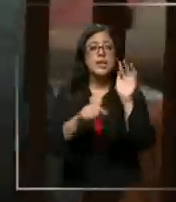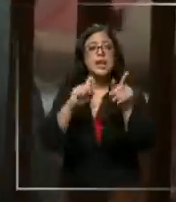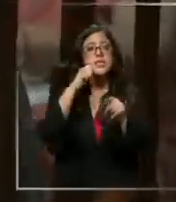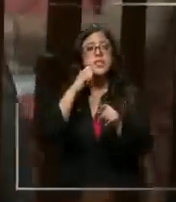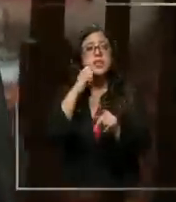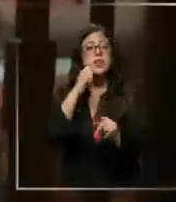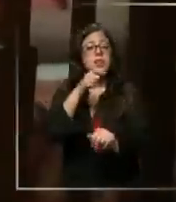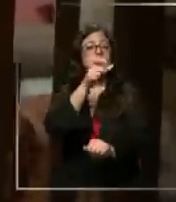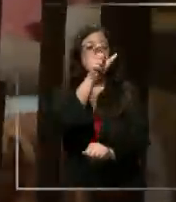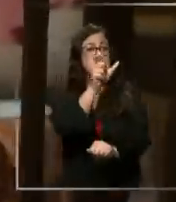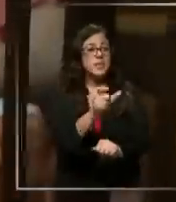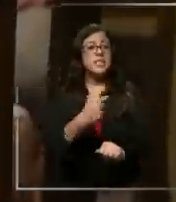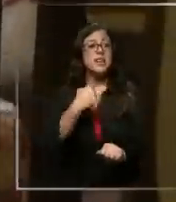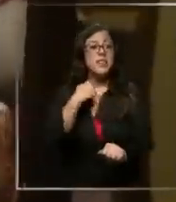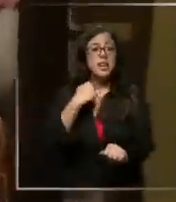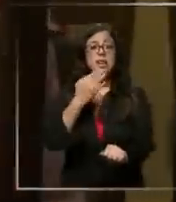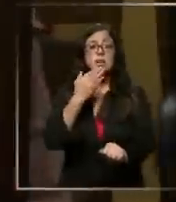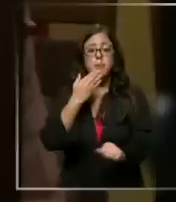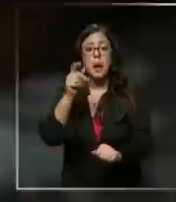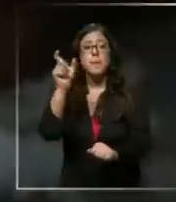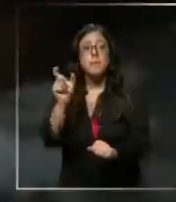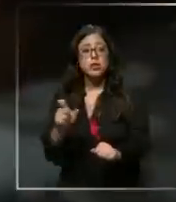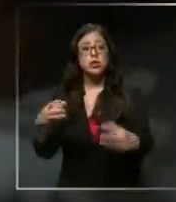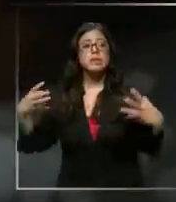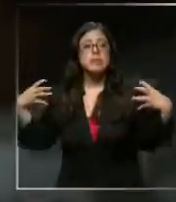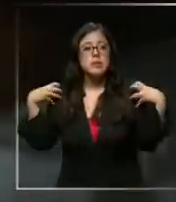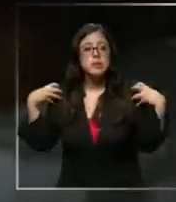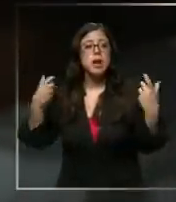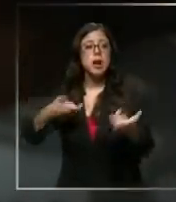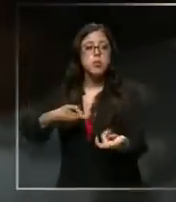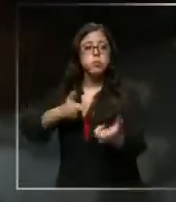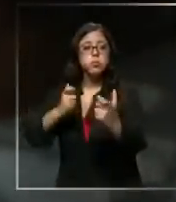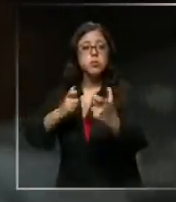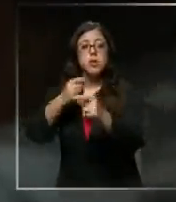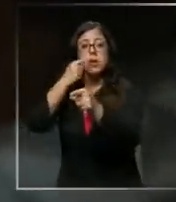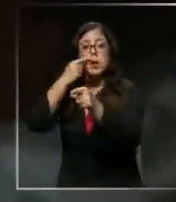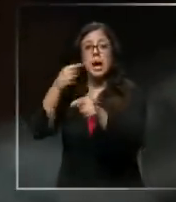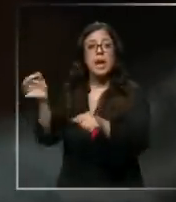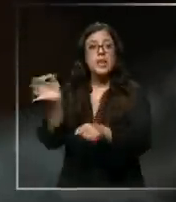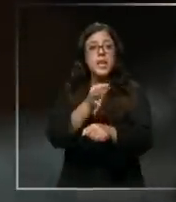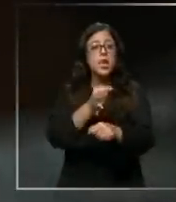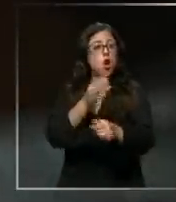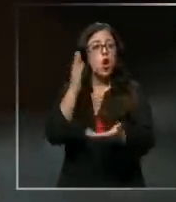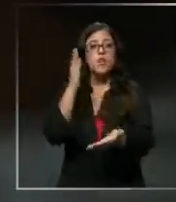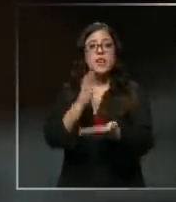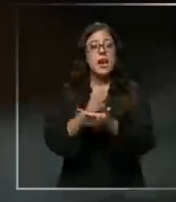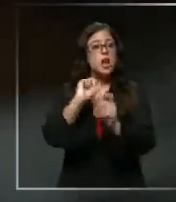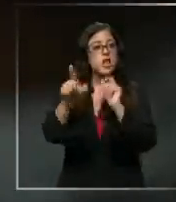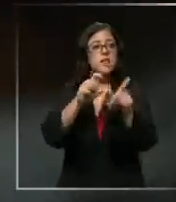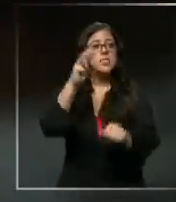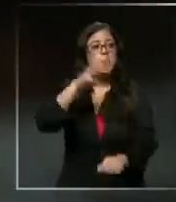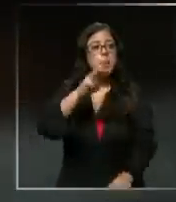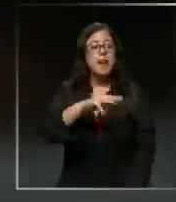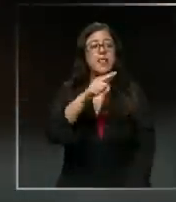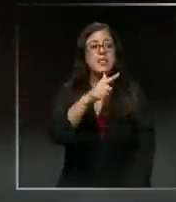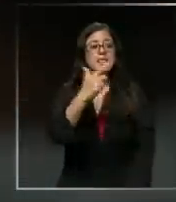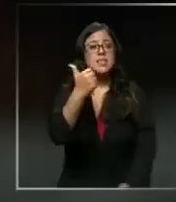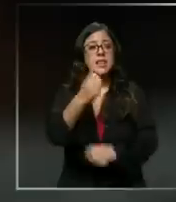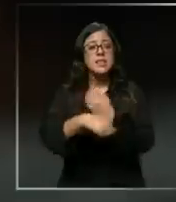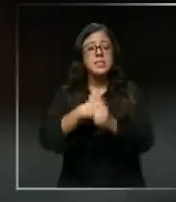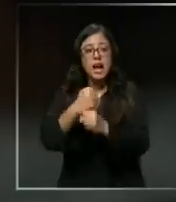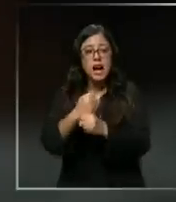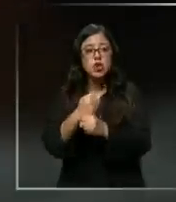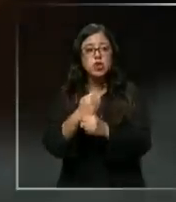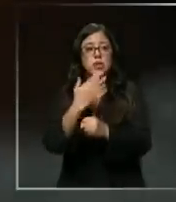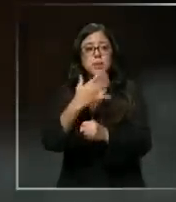convirtió en víctima y victimario al mismo tiempo él asegura que se vio obligada a actuar en defensa de su mamá de 76 años